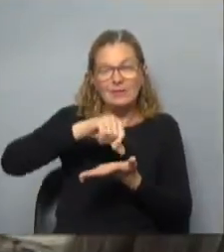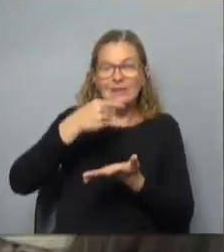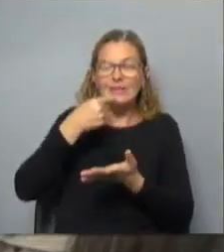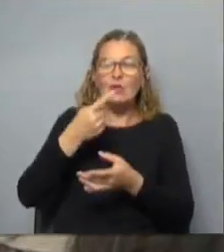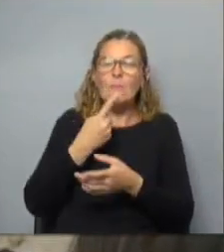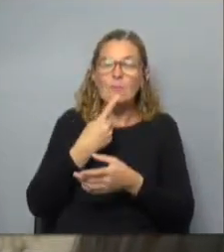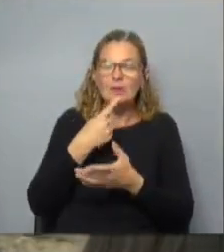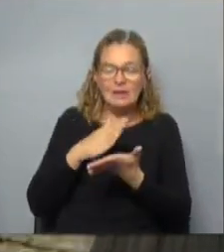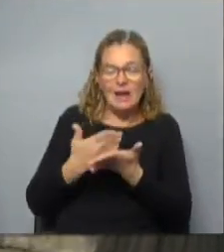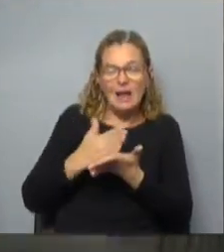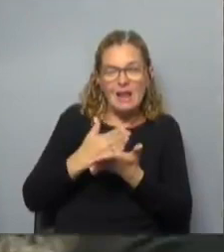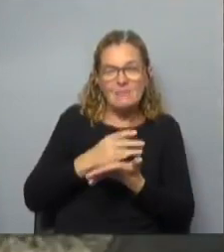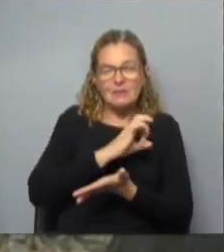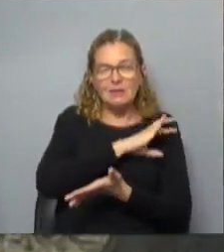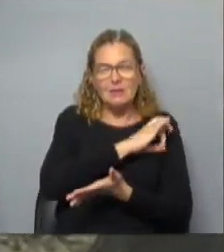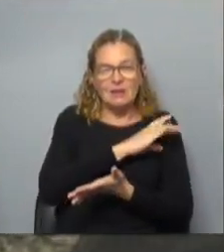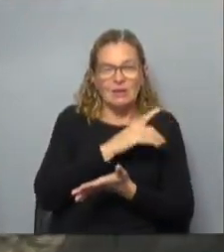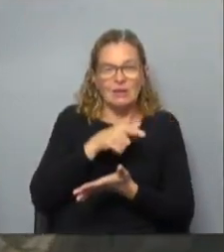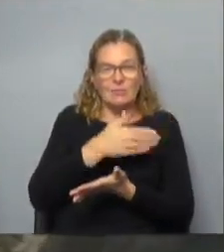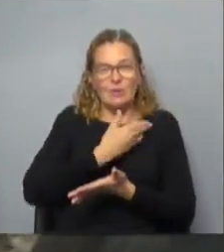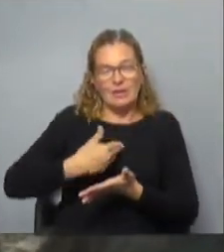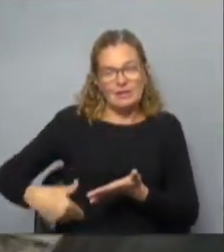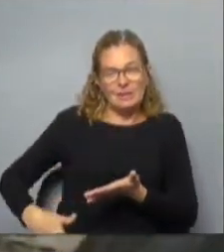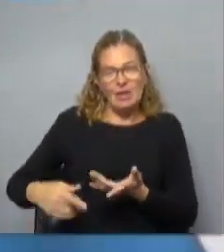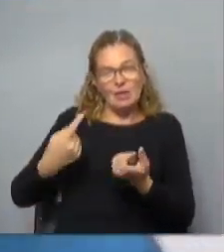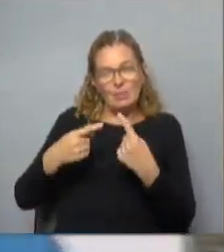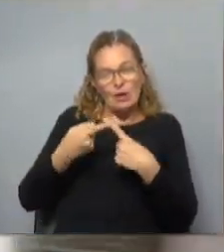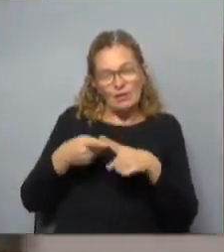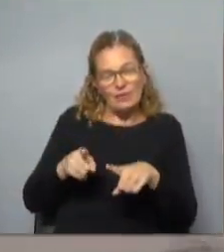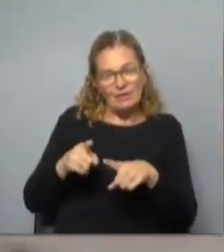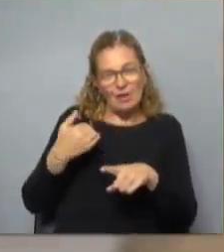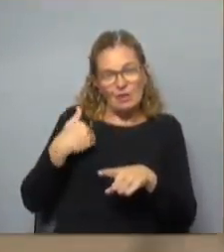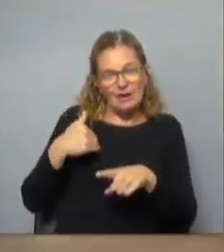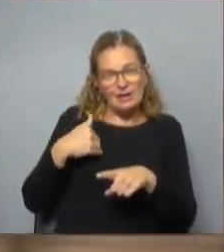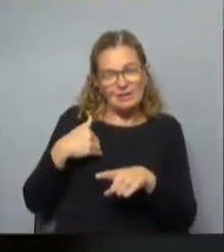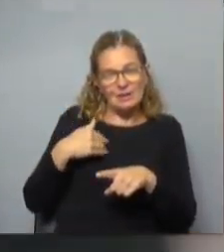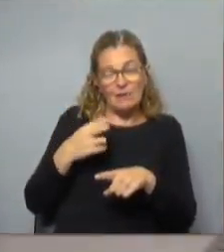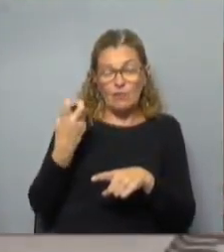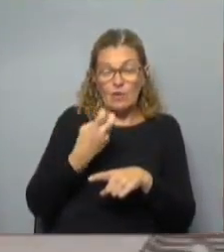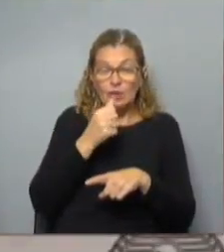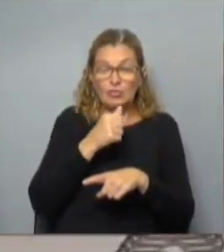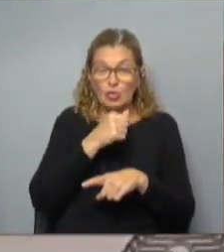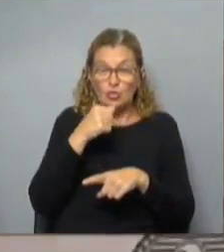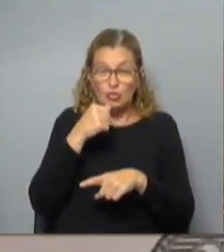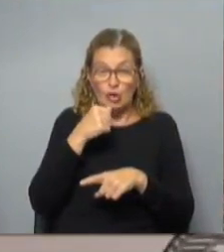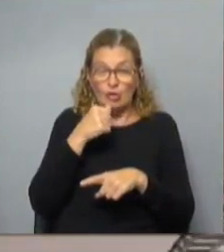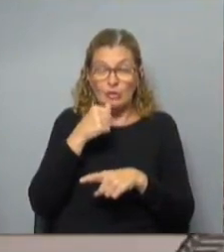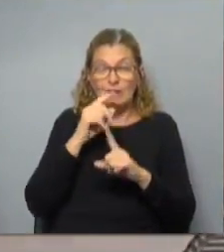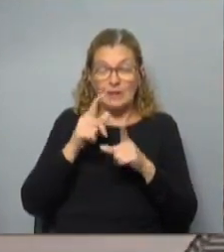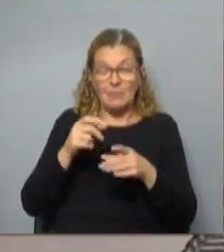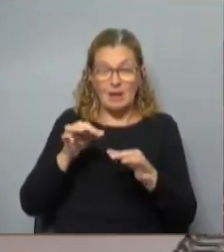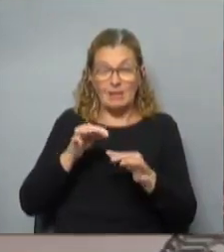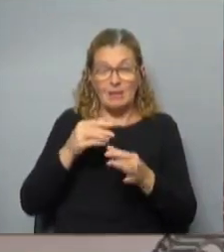política de límites del estado chileno de política de estado y que a pesar de las diferencias con argentina se deberán resolver a través de los buenos oficios y la